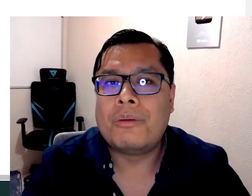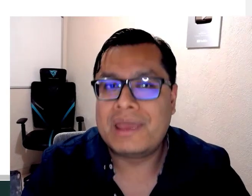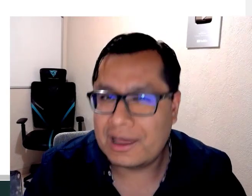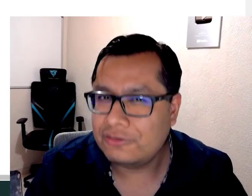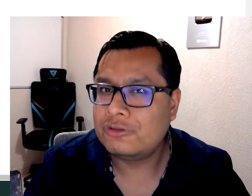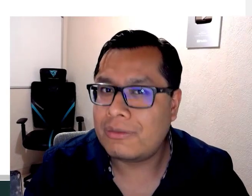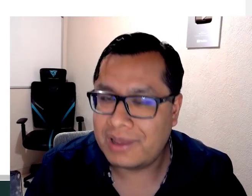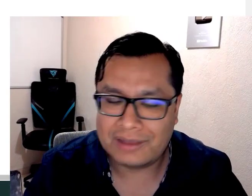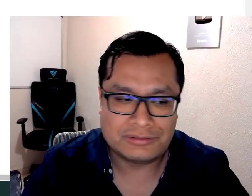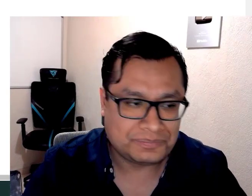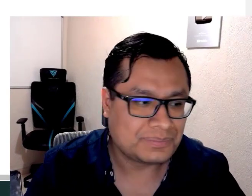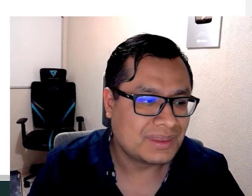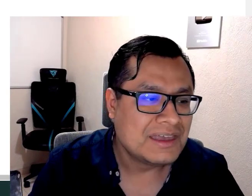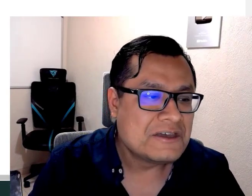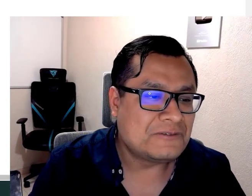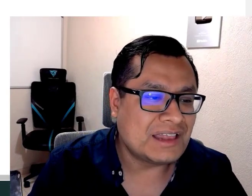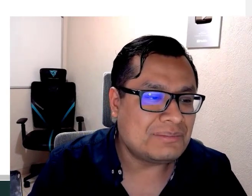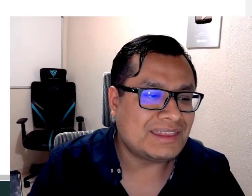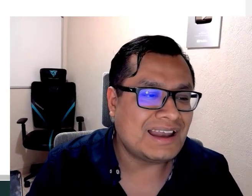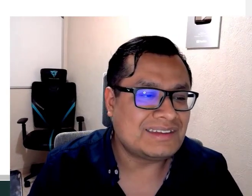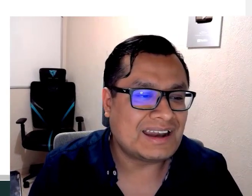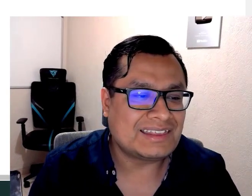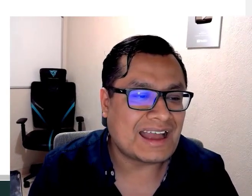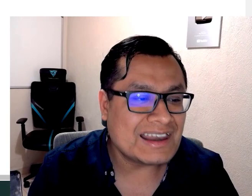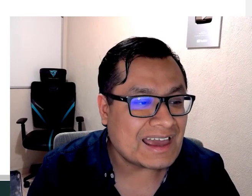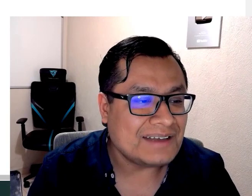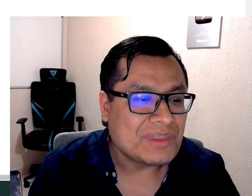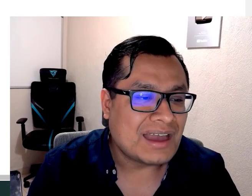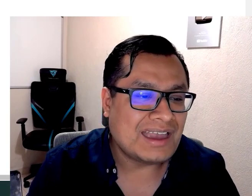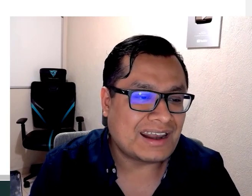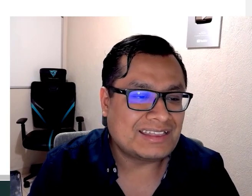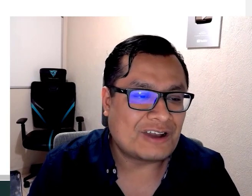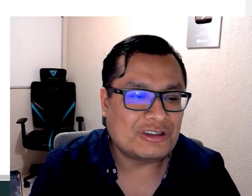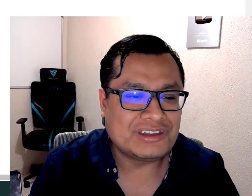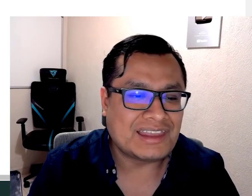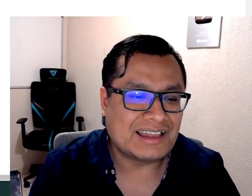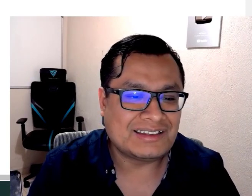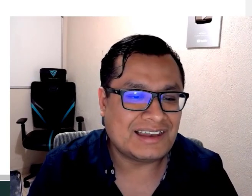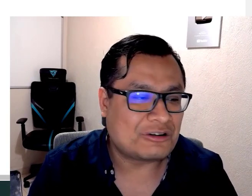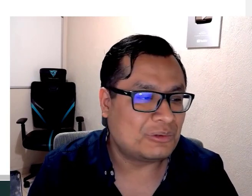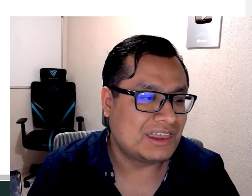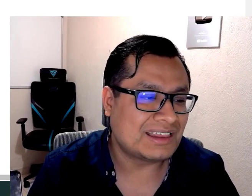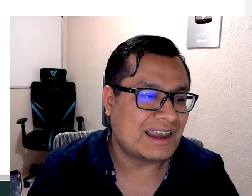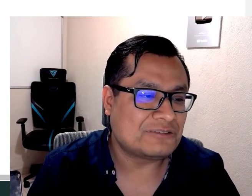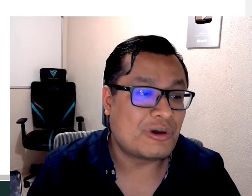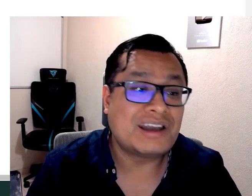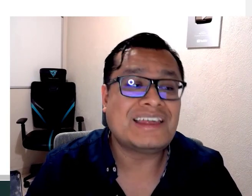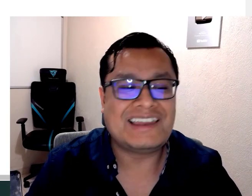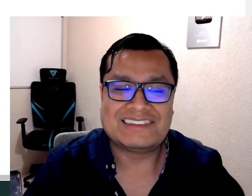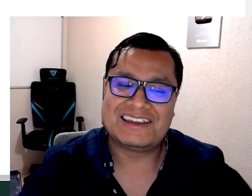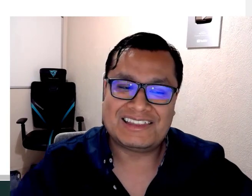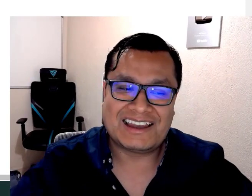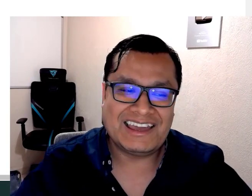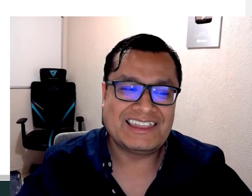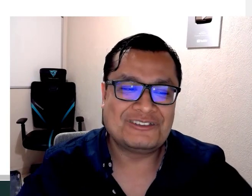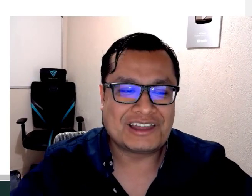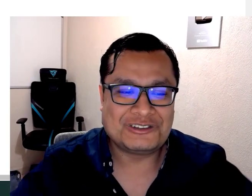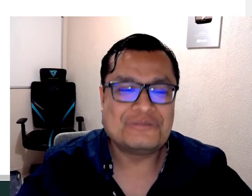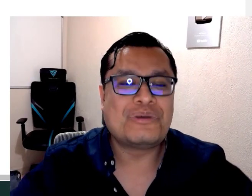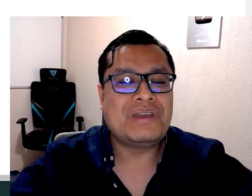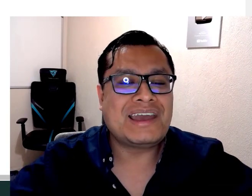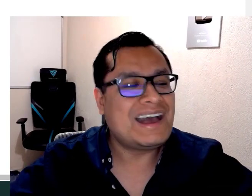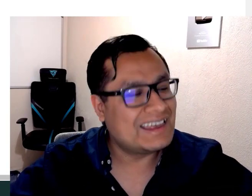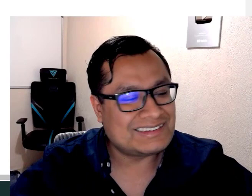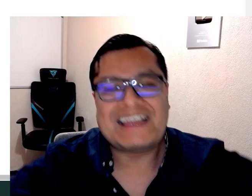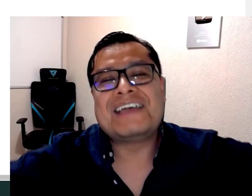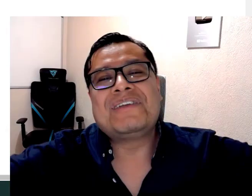obligados son obligados finalmente la secretaria y reitero a los integrantes de la comunidad que las puertas de la secretaría de educación